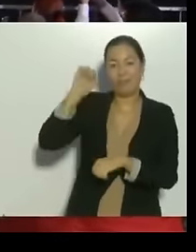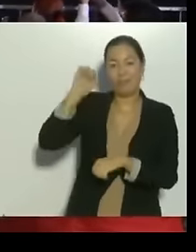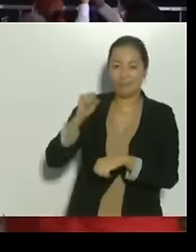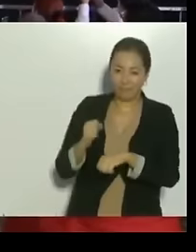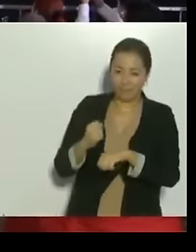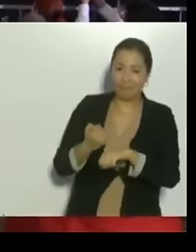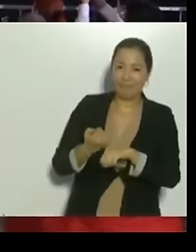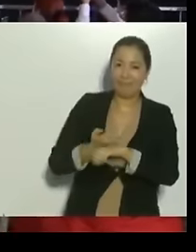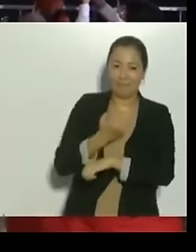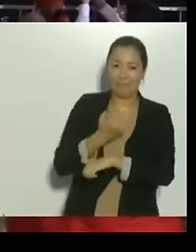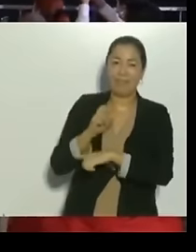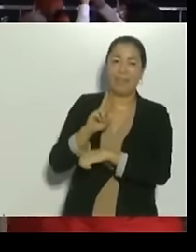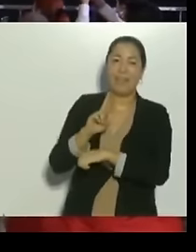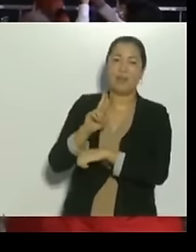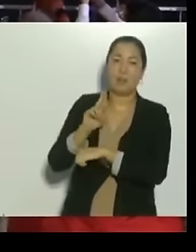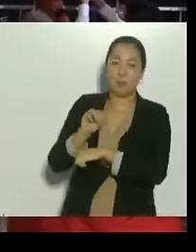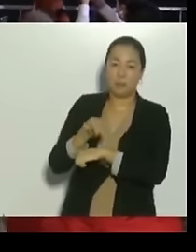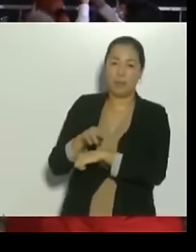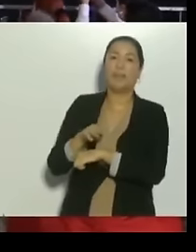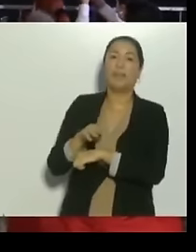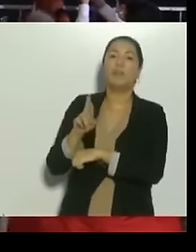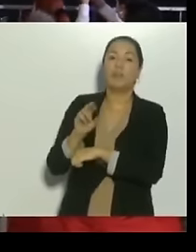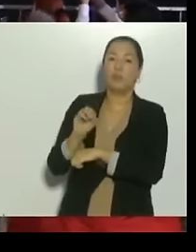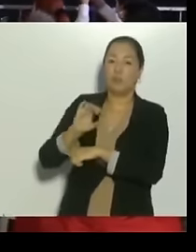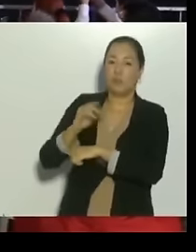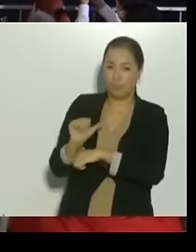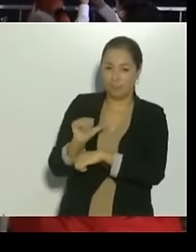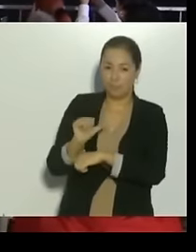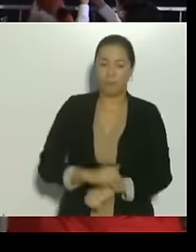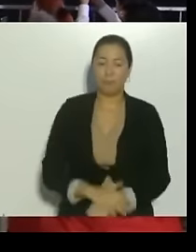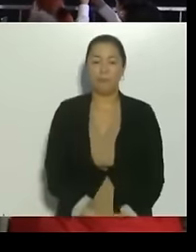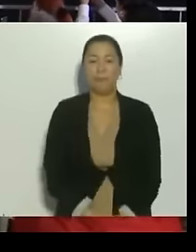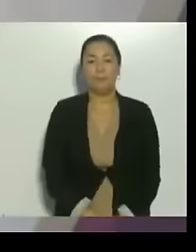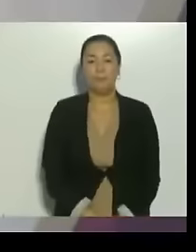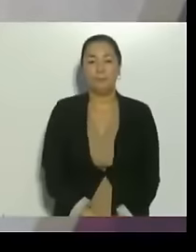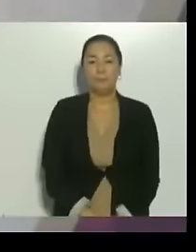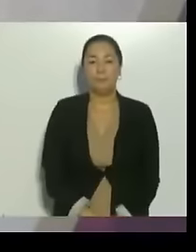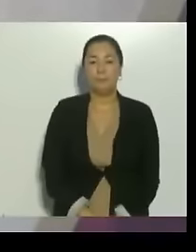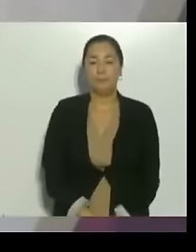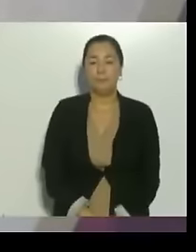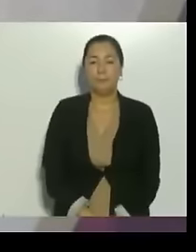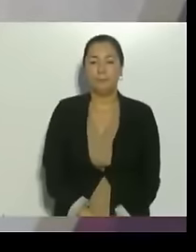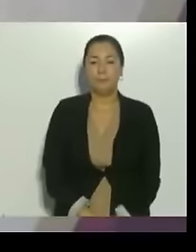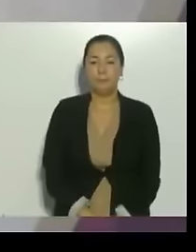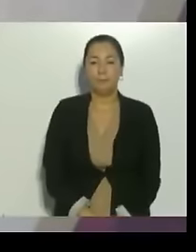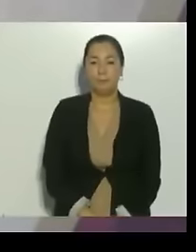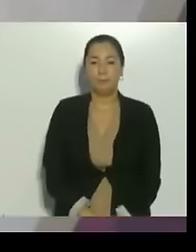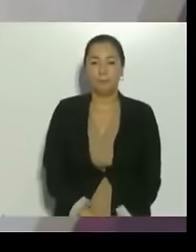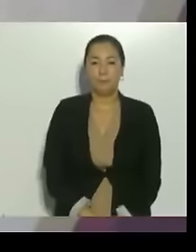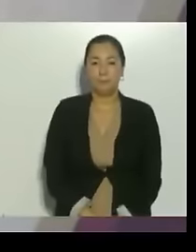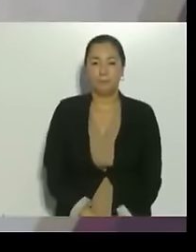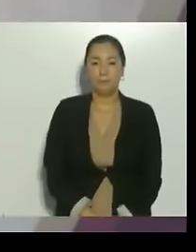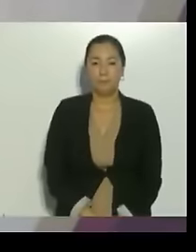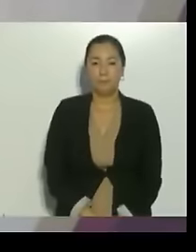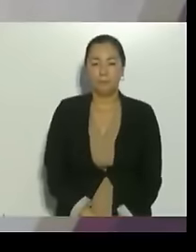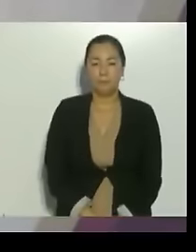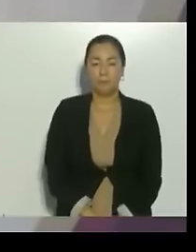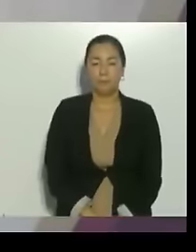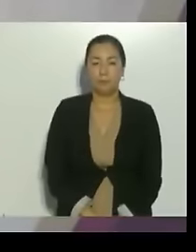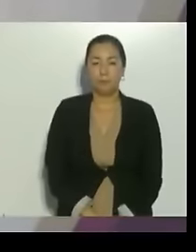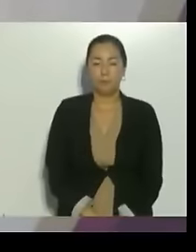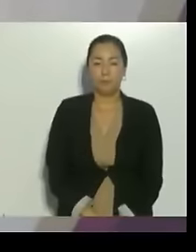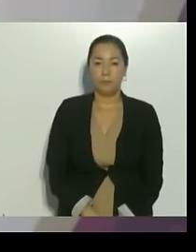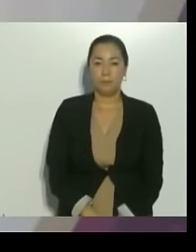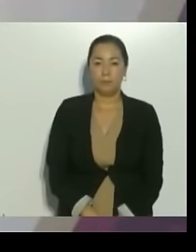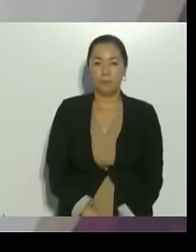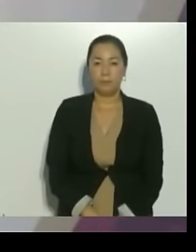Y atacando esto atacando que los niños ir a las escuelas atacando la pobreza extrema en México va creciendo la nación porque los de